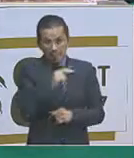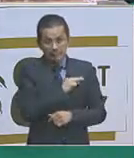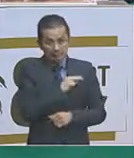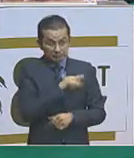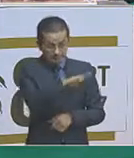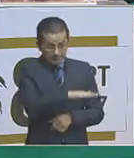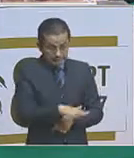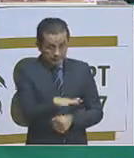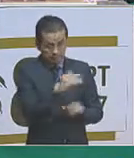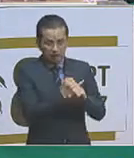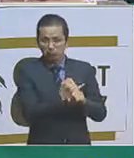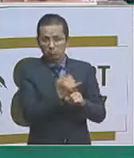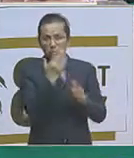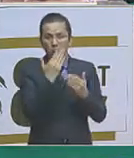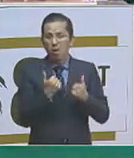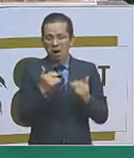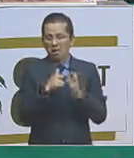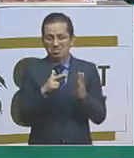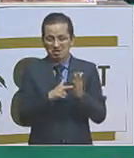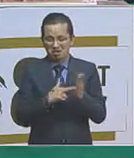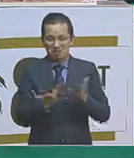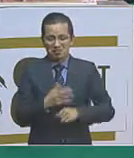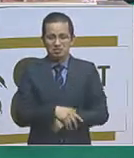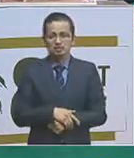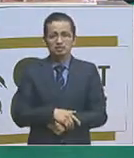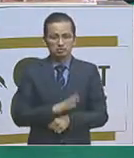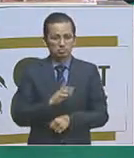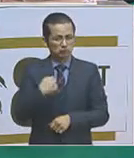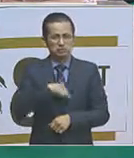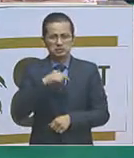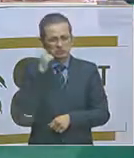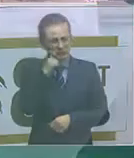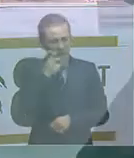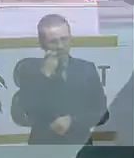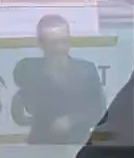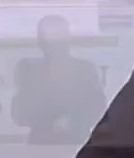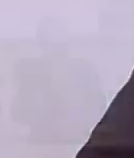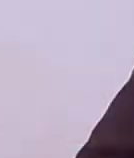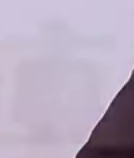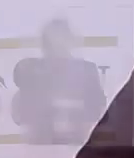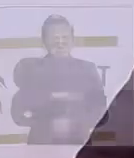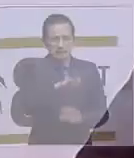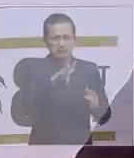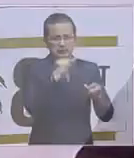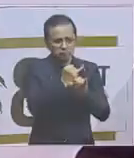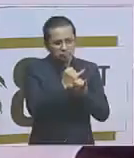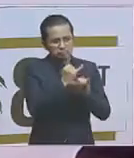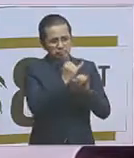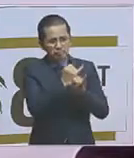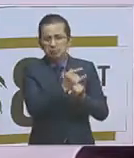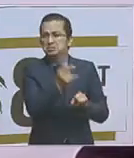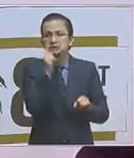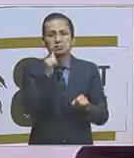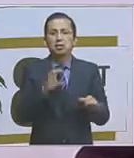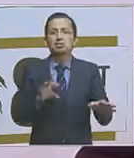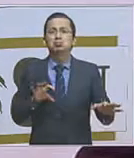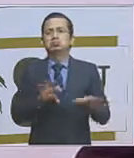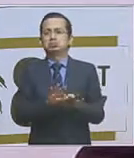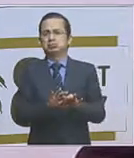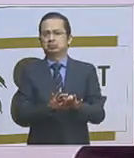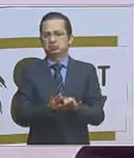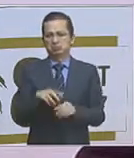el mundo virtual a pesar de que nos dirigimos hacia un mundo virtual que cohabitarán con el mundo formal y uno se pregunta